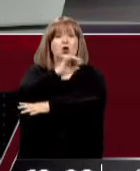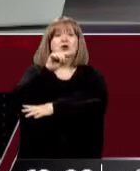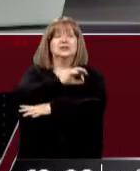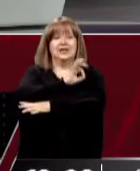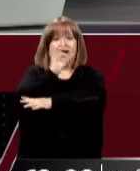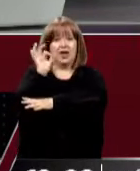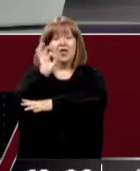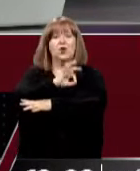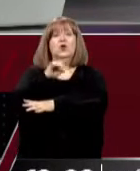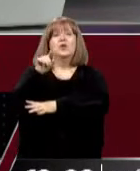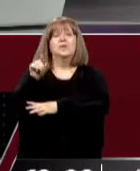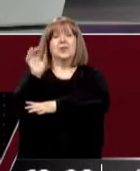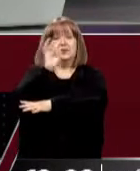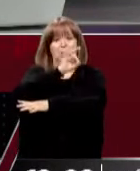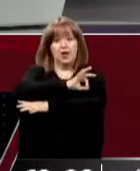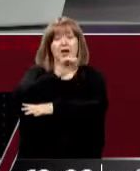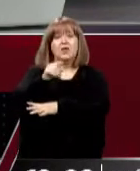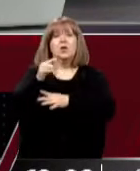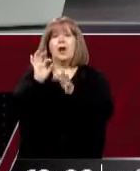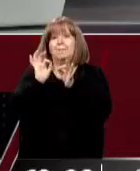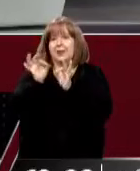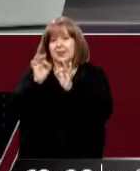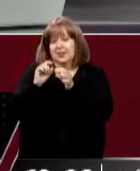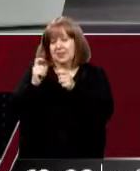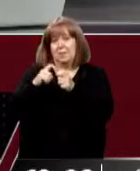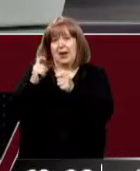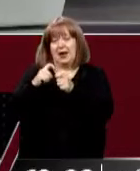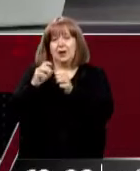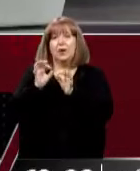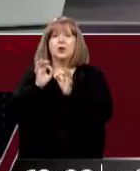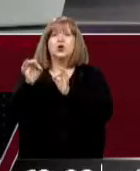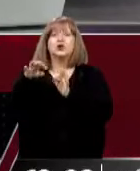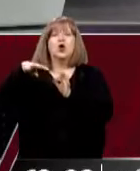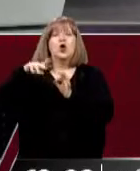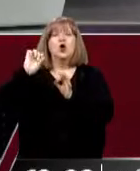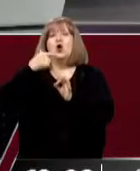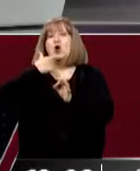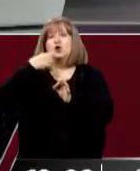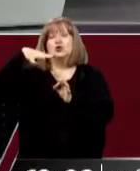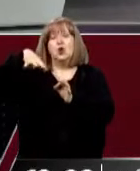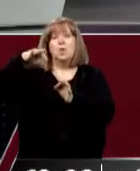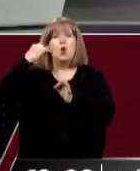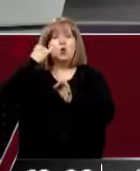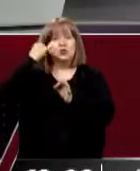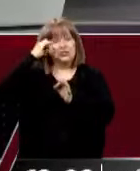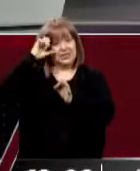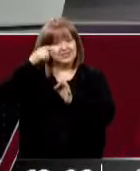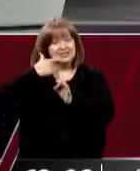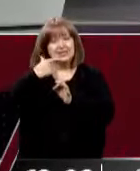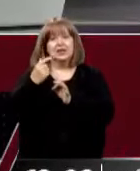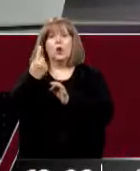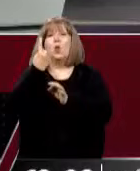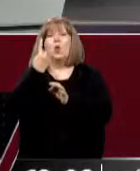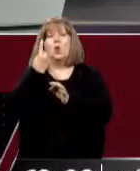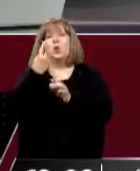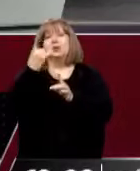sur, vecina con Malargüe, y en las zonas de Los Molles, un territorio, un loteo chiquito, en este caso, comparativamente es mucho más chico, de un tercio de una